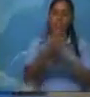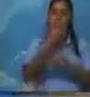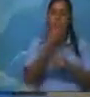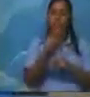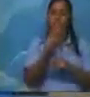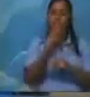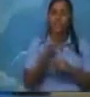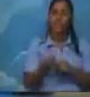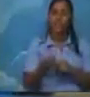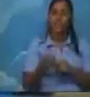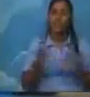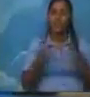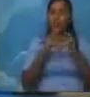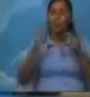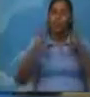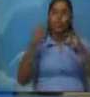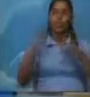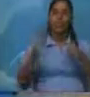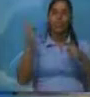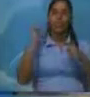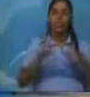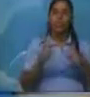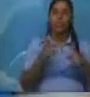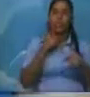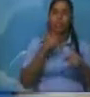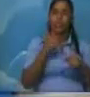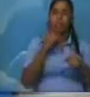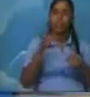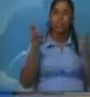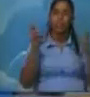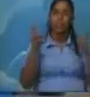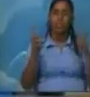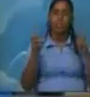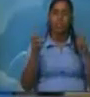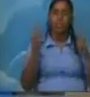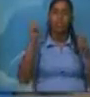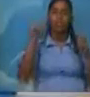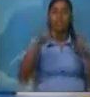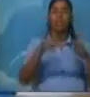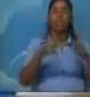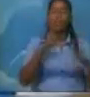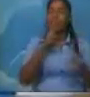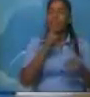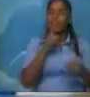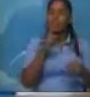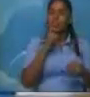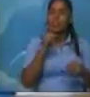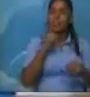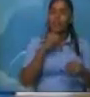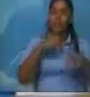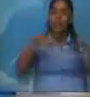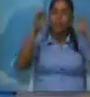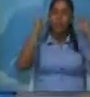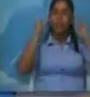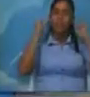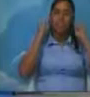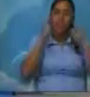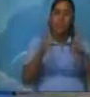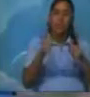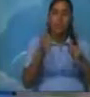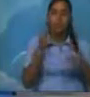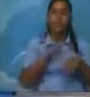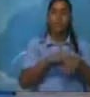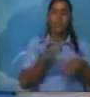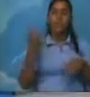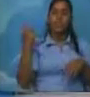esrado todos los días le pone una chapap po de nuevo al grito que cuesta mucho para uno aprendérselo bien porque siempre le está